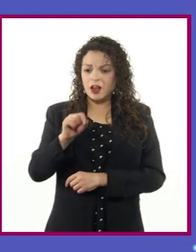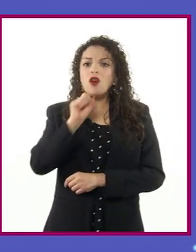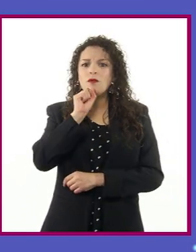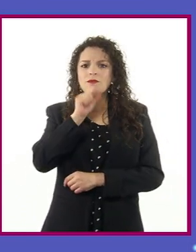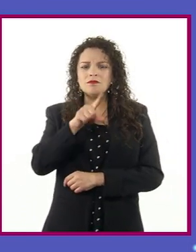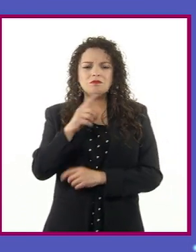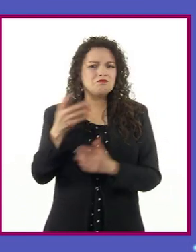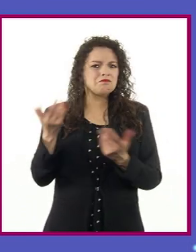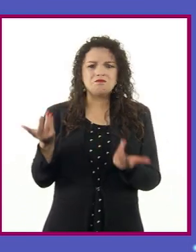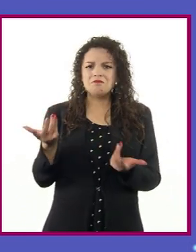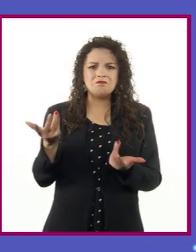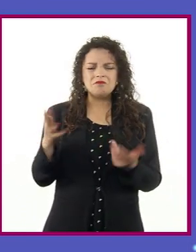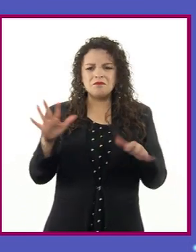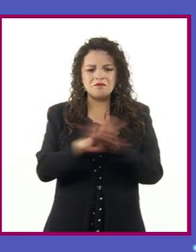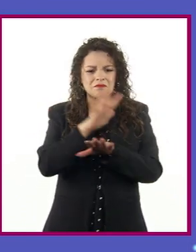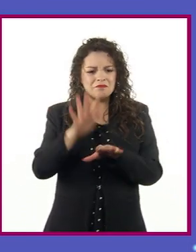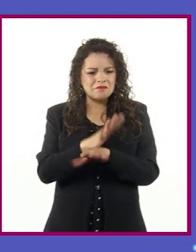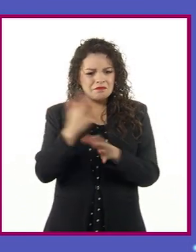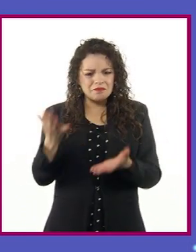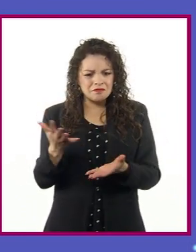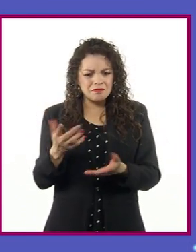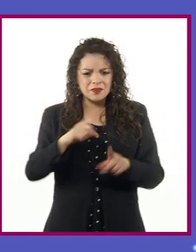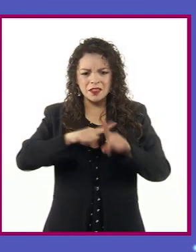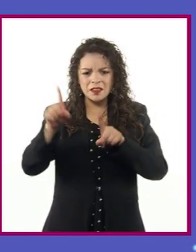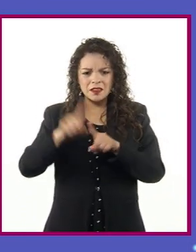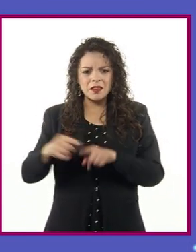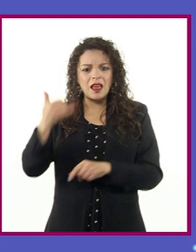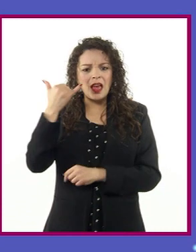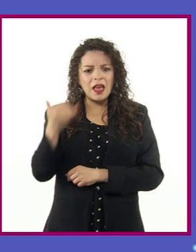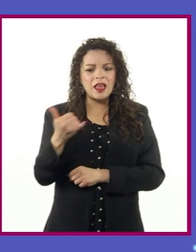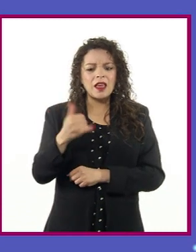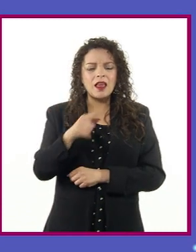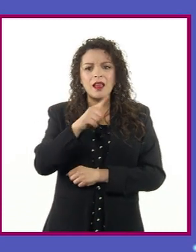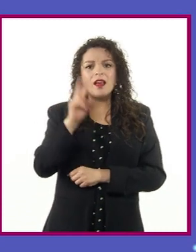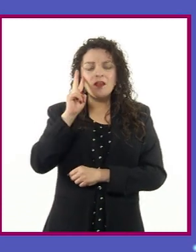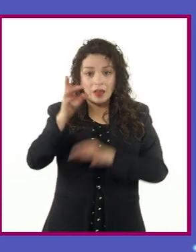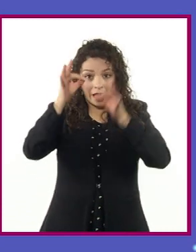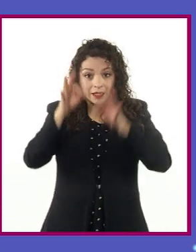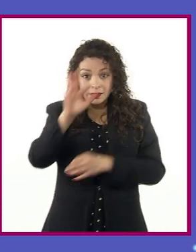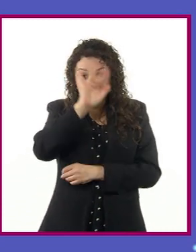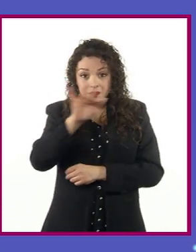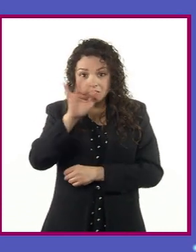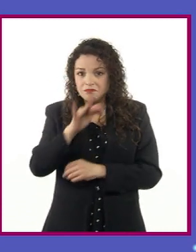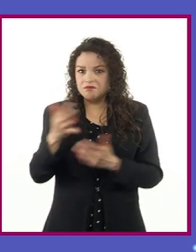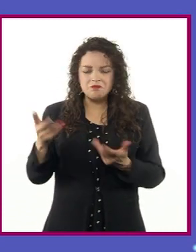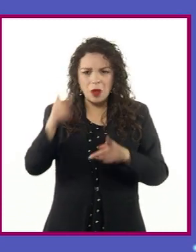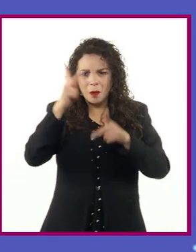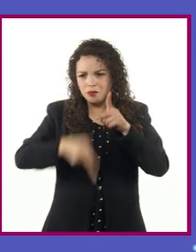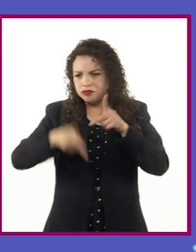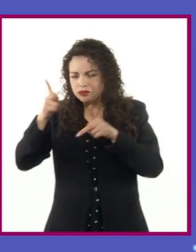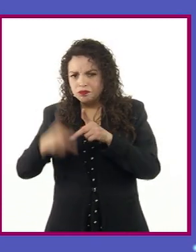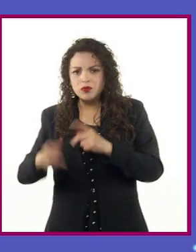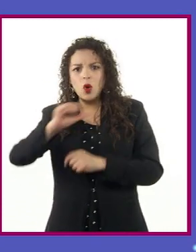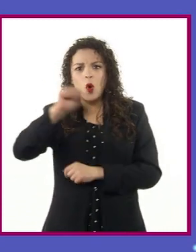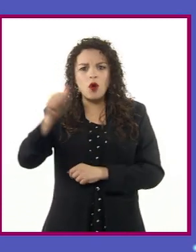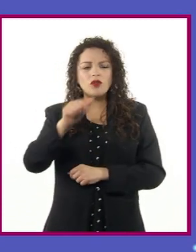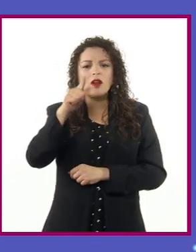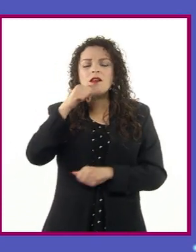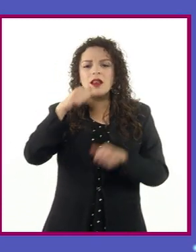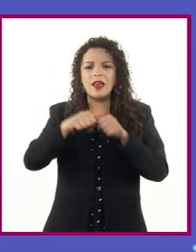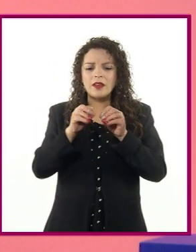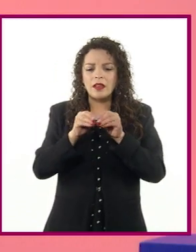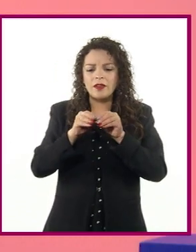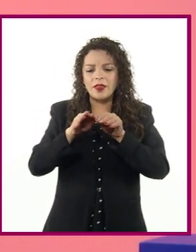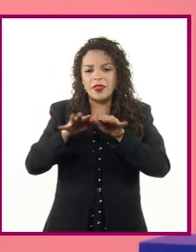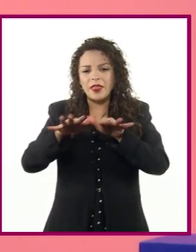son ilegibles y parece que se corrió la tinta. En la última no hay más que un globo con letras cortadas y una plasta de